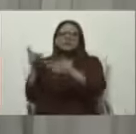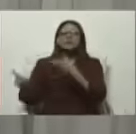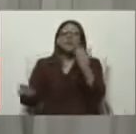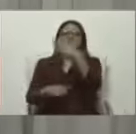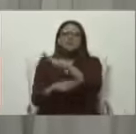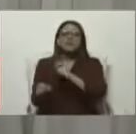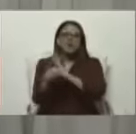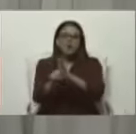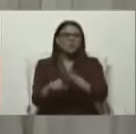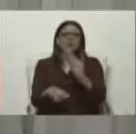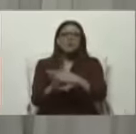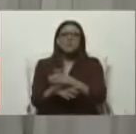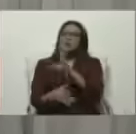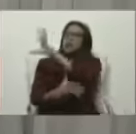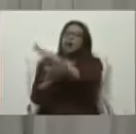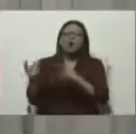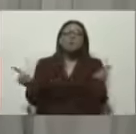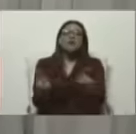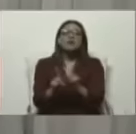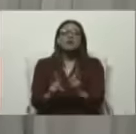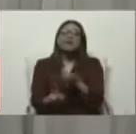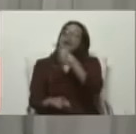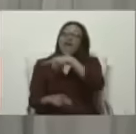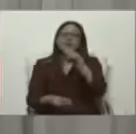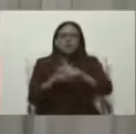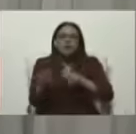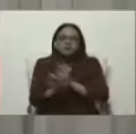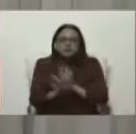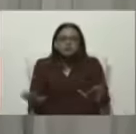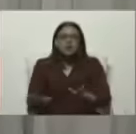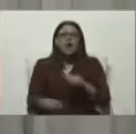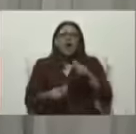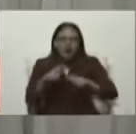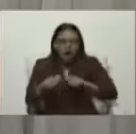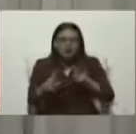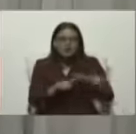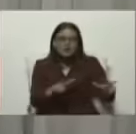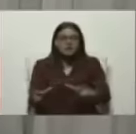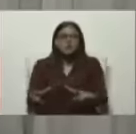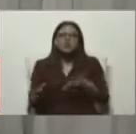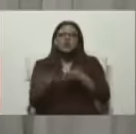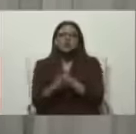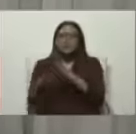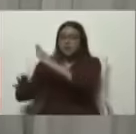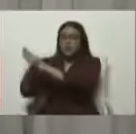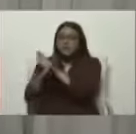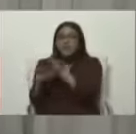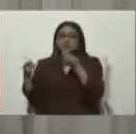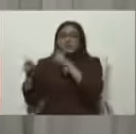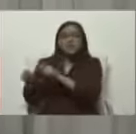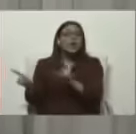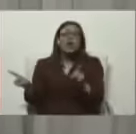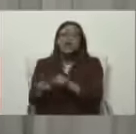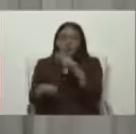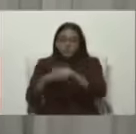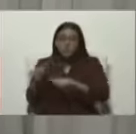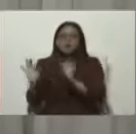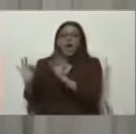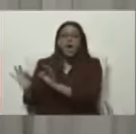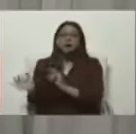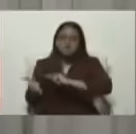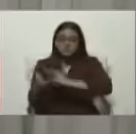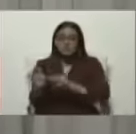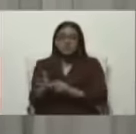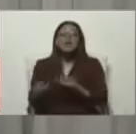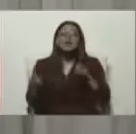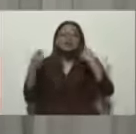Igualito. Ya lo intentaron, porque las sanciones y el bloqueo eran justamente eso, ¿no? Era